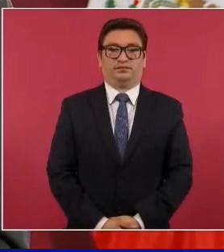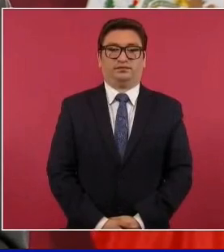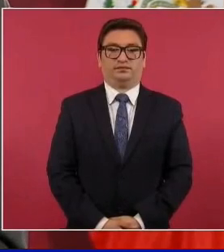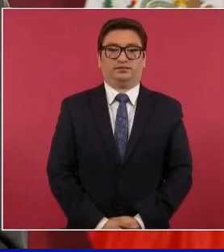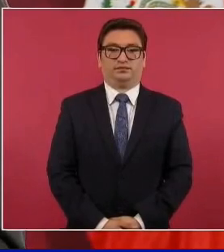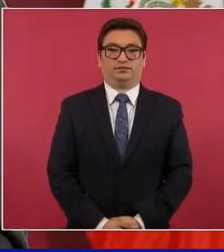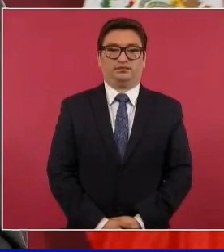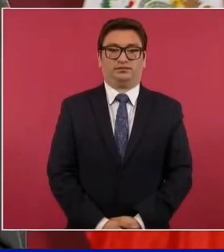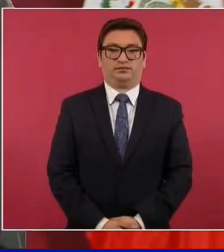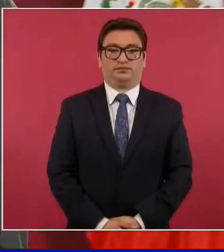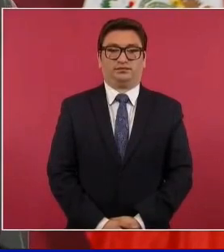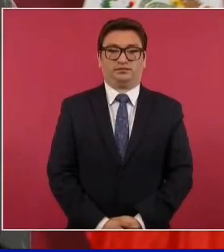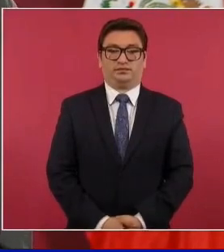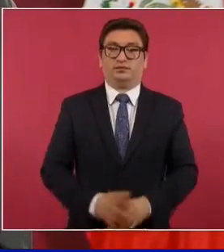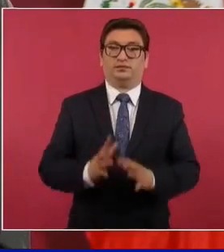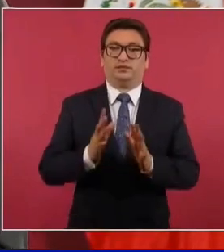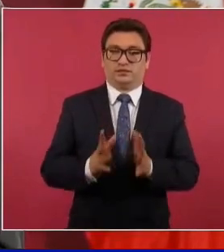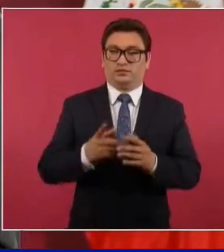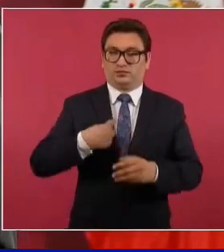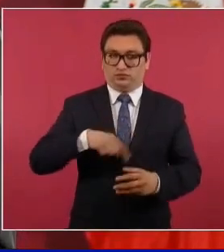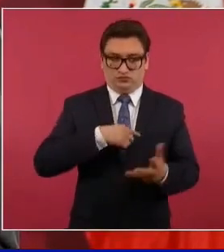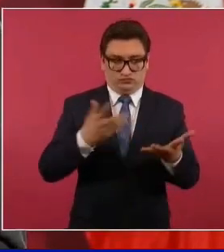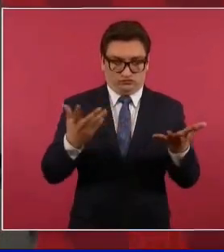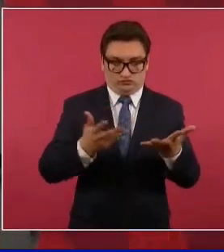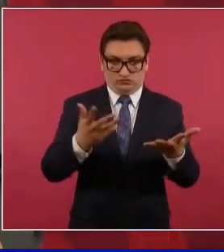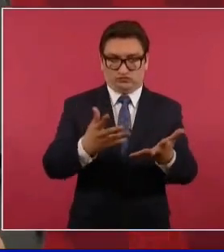ya actúan más en función